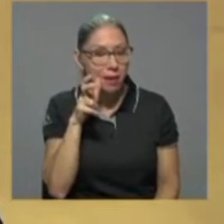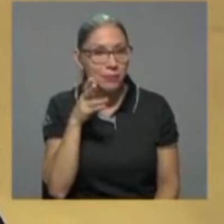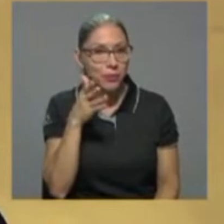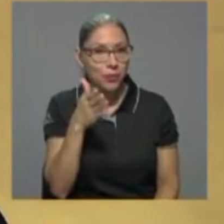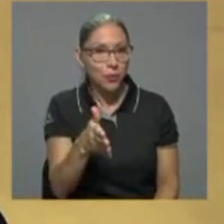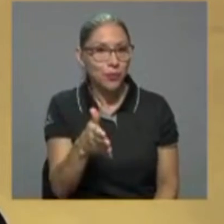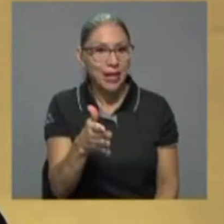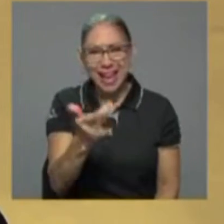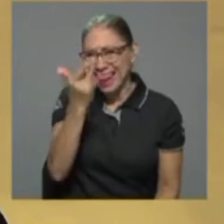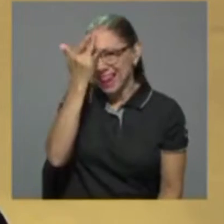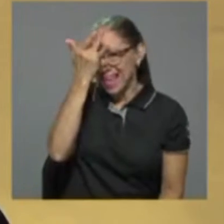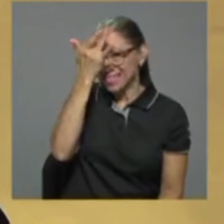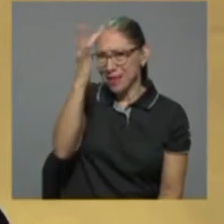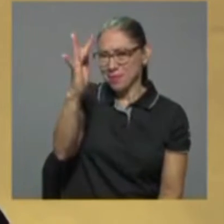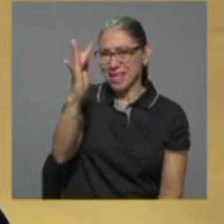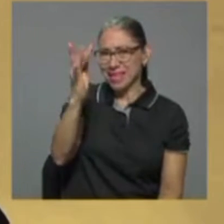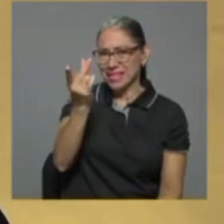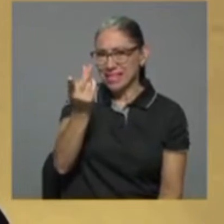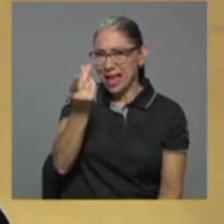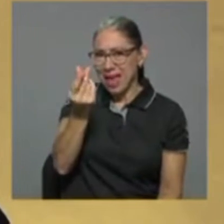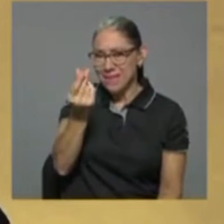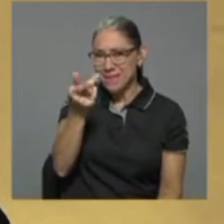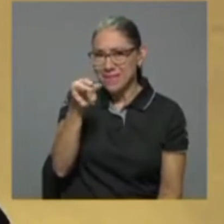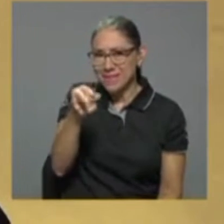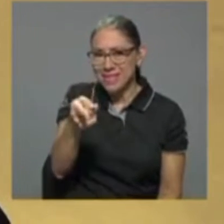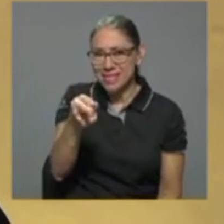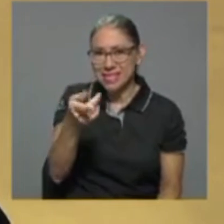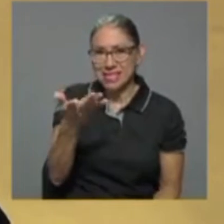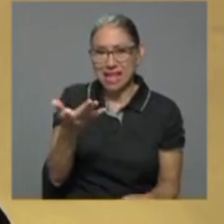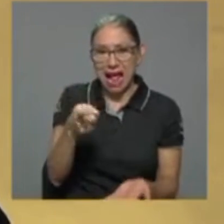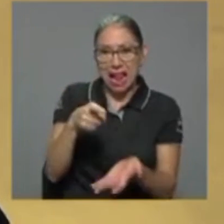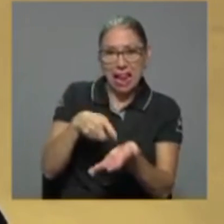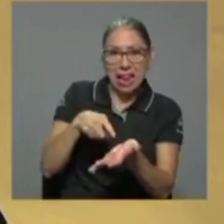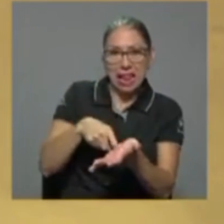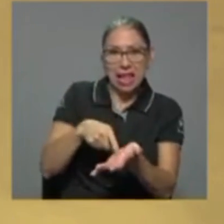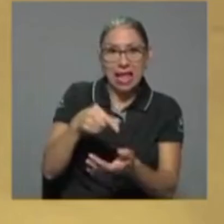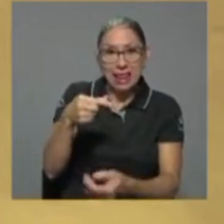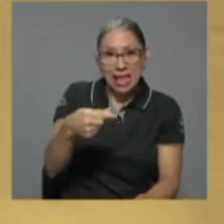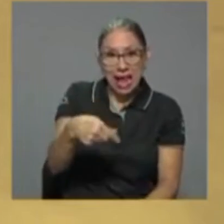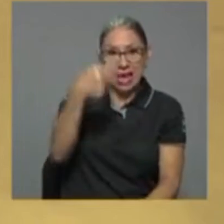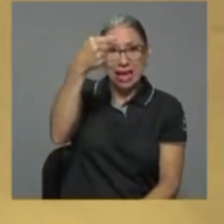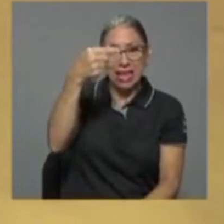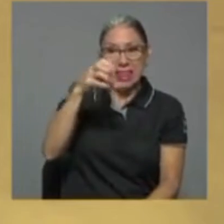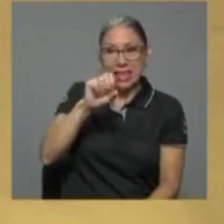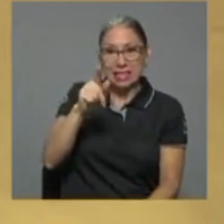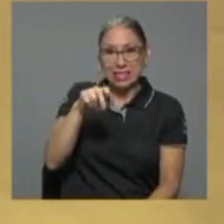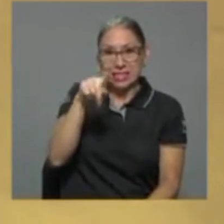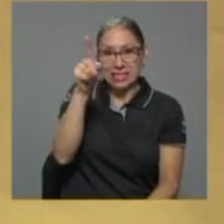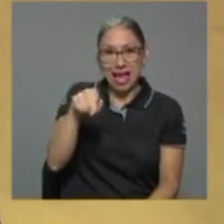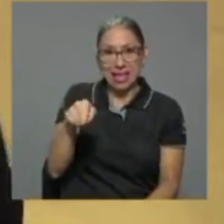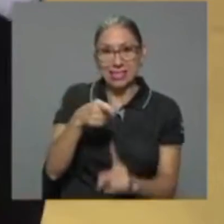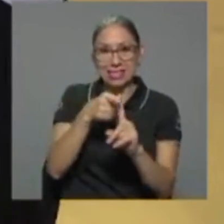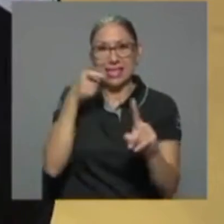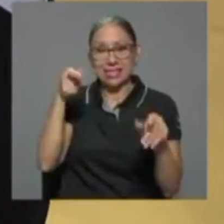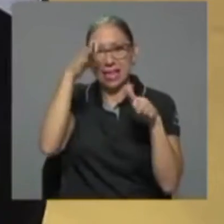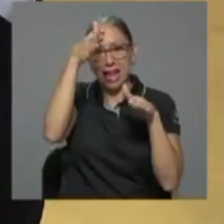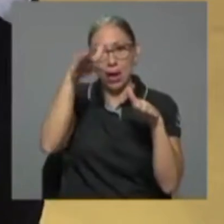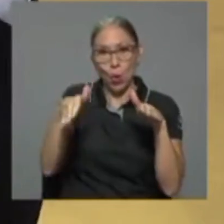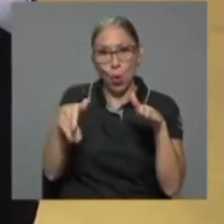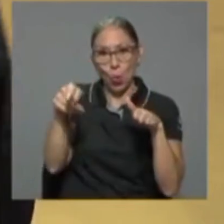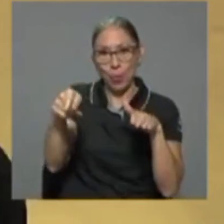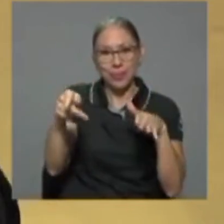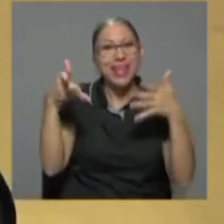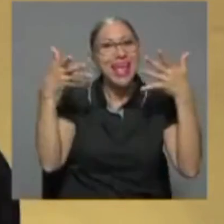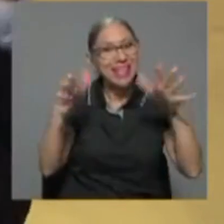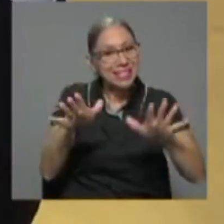la sapiencia fiscal de la gerente Sáenz de la Contraloría General de la República, que ya nos había dado